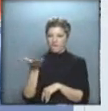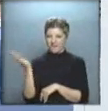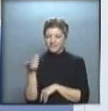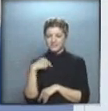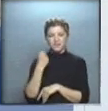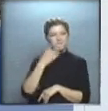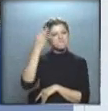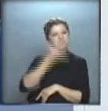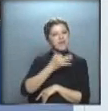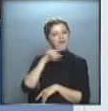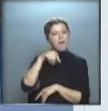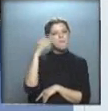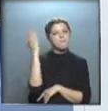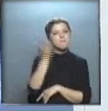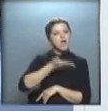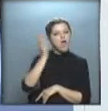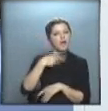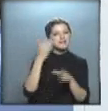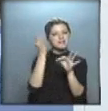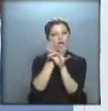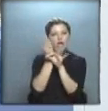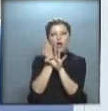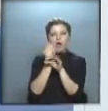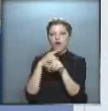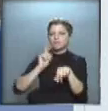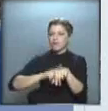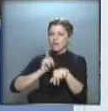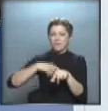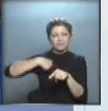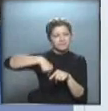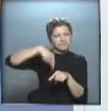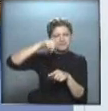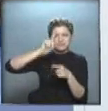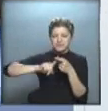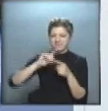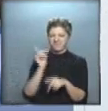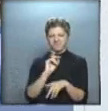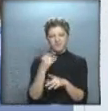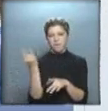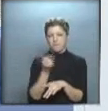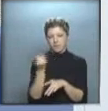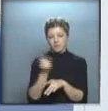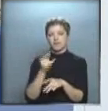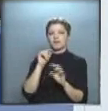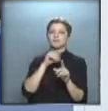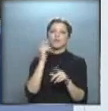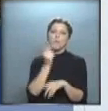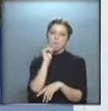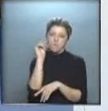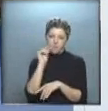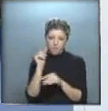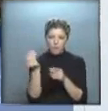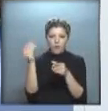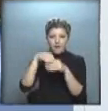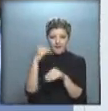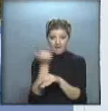no existe esa violencia dura en las escuelas todo el tiempo. Es un ínfimo grado, índice. Lo